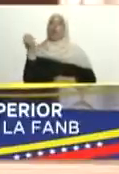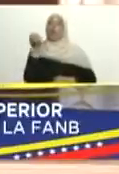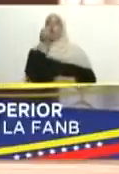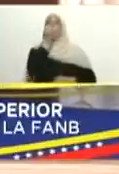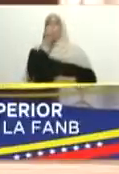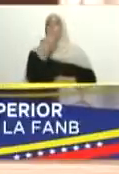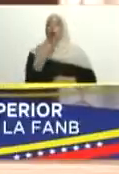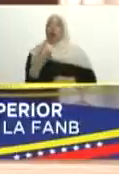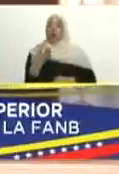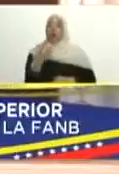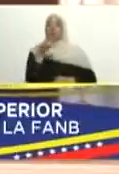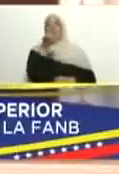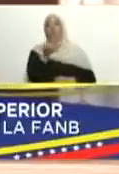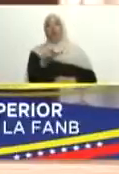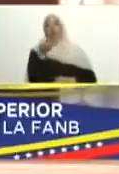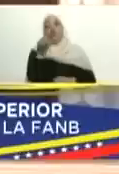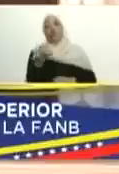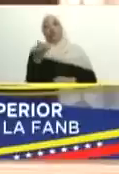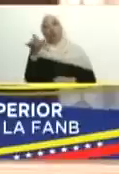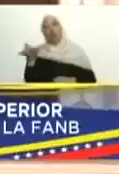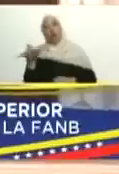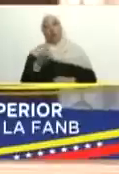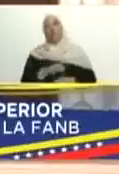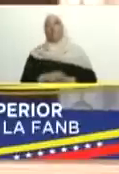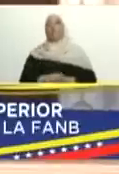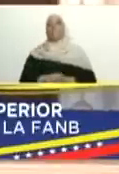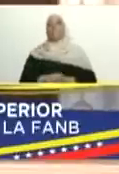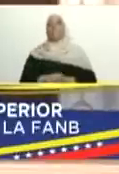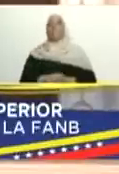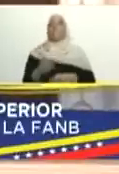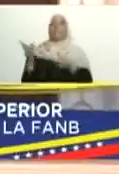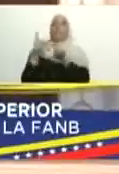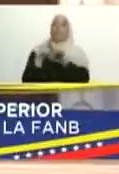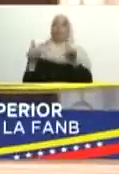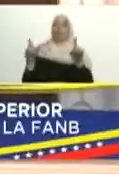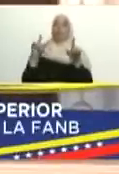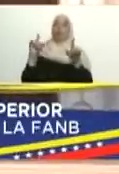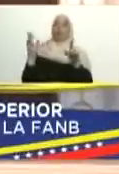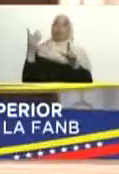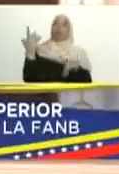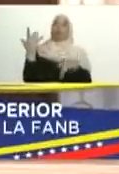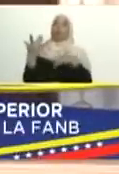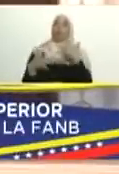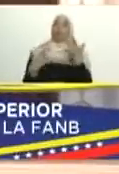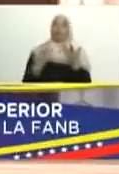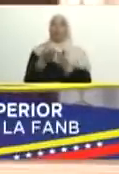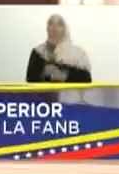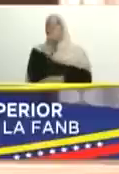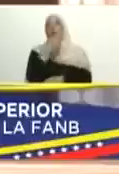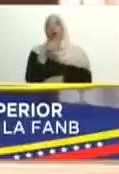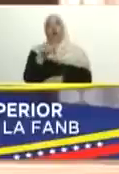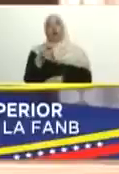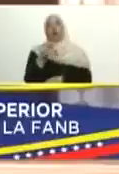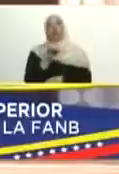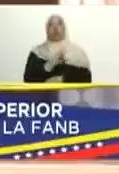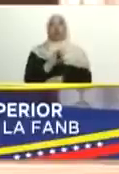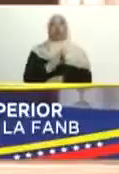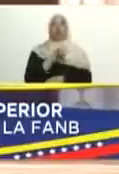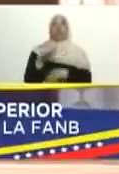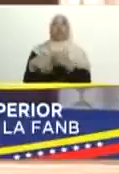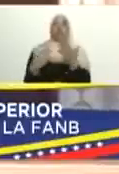gente, seguimos siendo muy buena gente, pero se nos pasaba la mano de lo buena gente y lo inocentes que